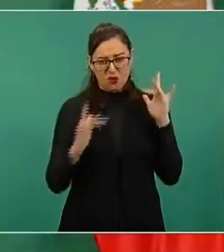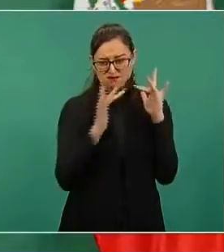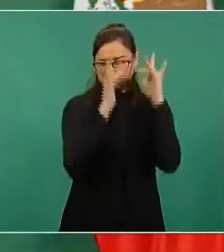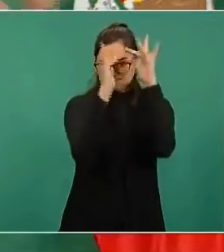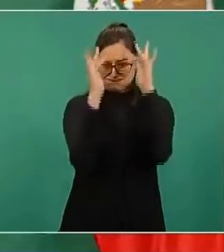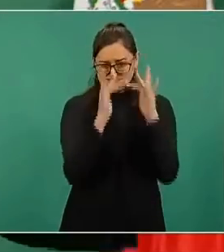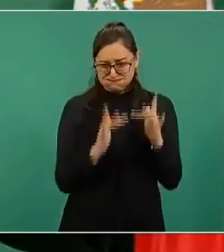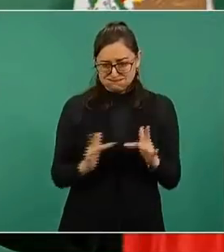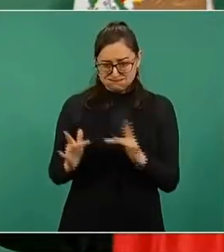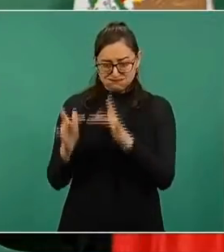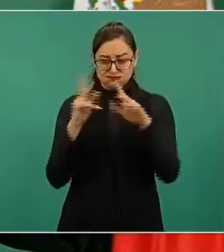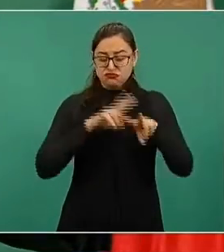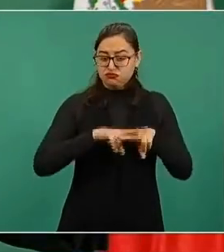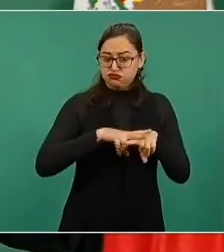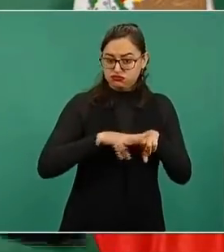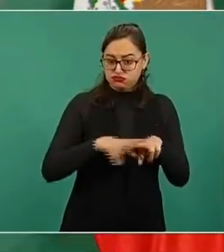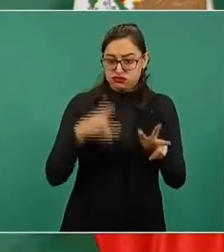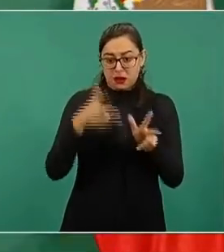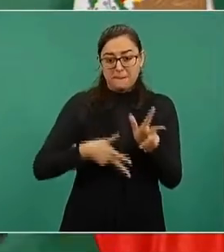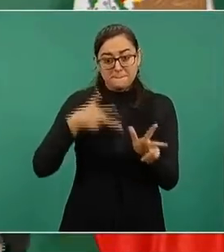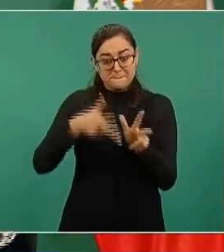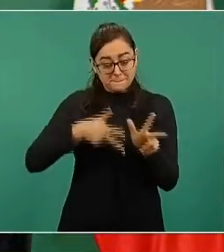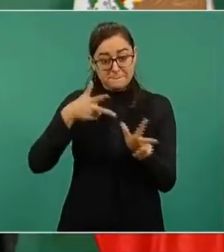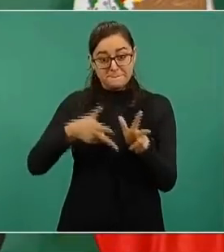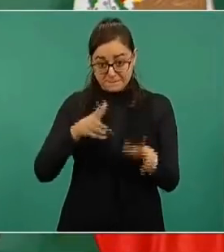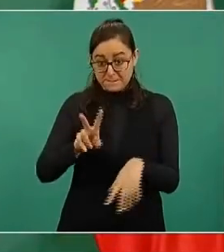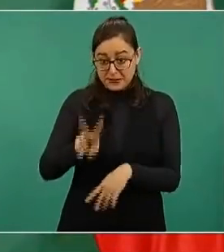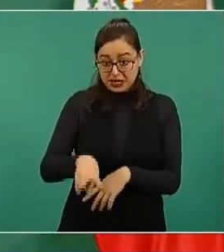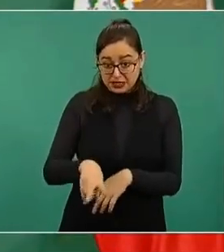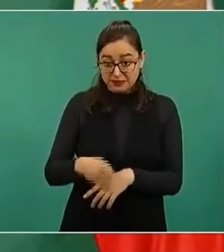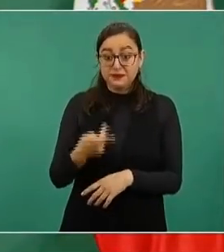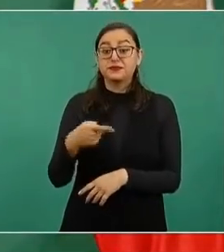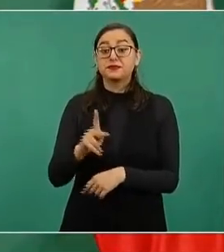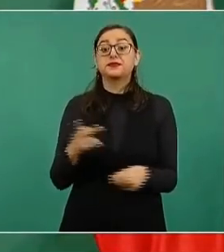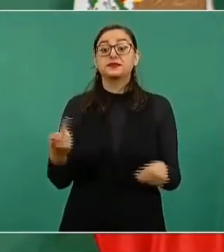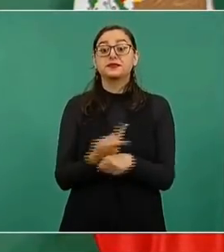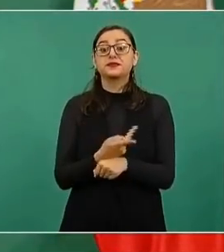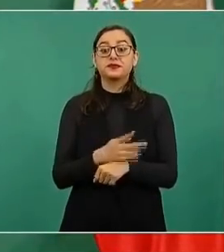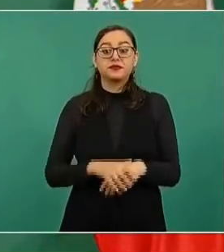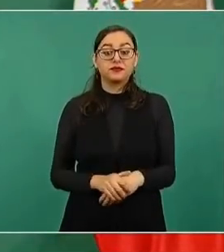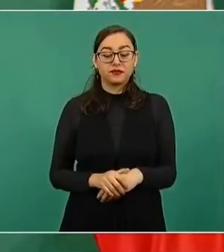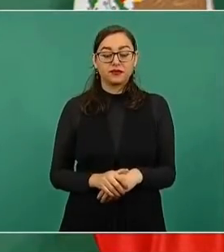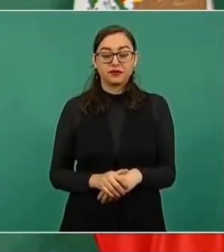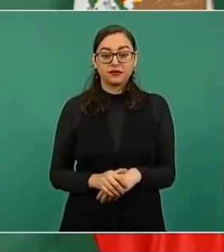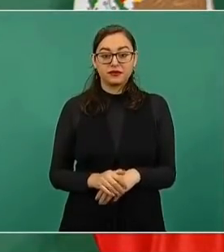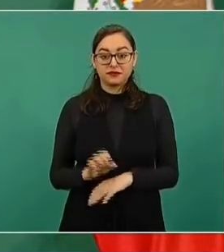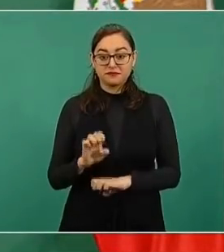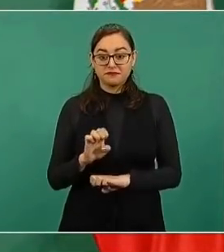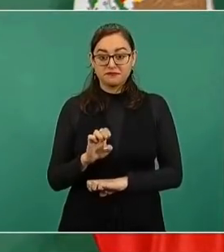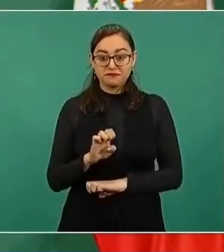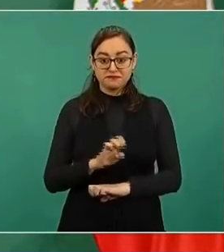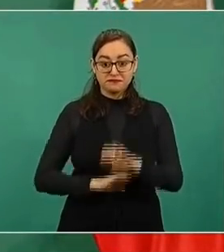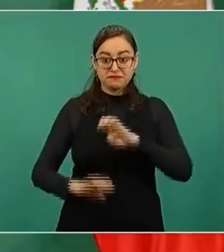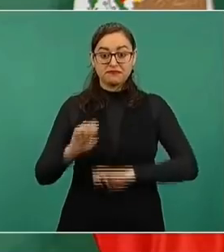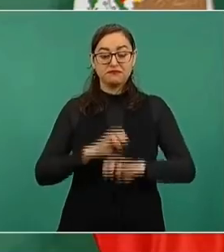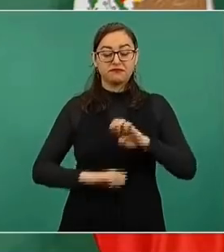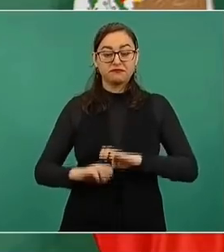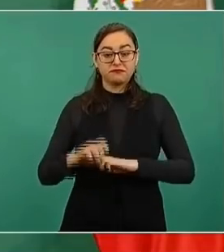ese mecanismo. Pero las compañías, las empresas,